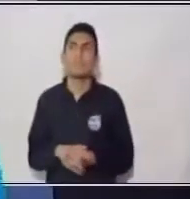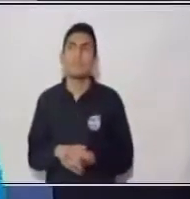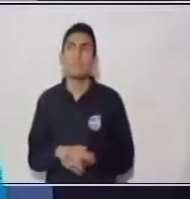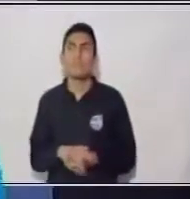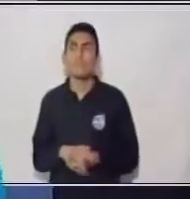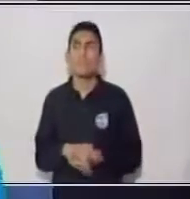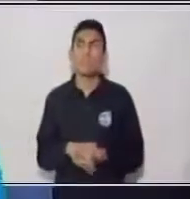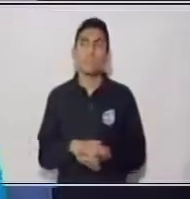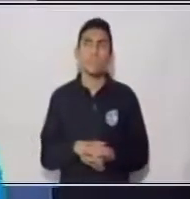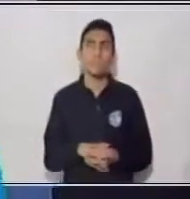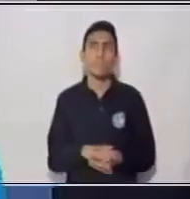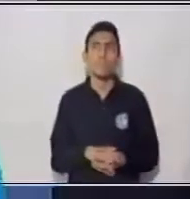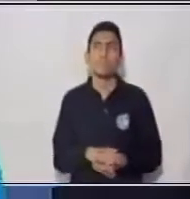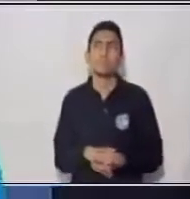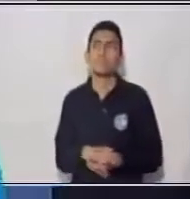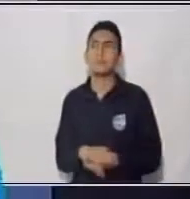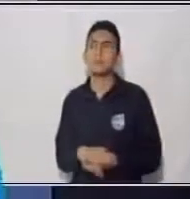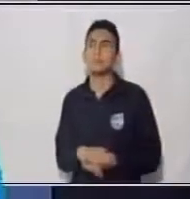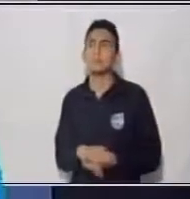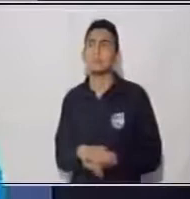en